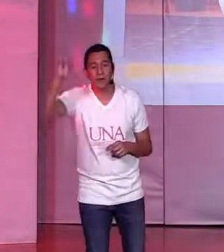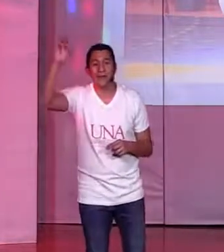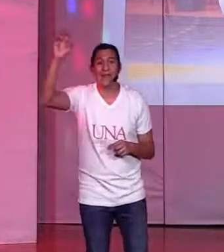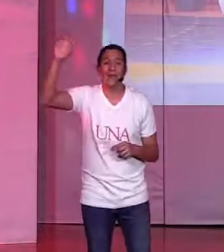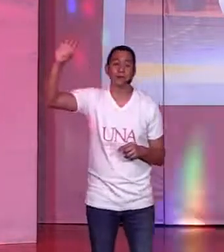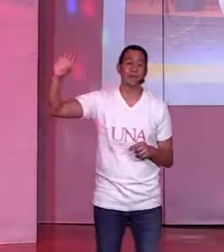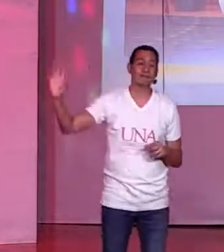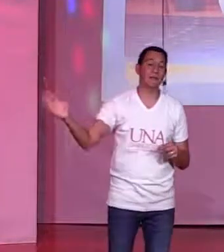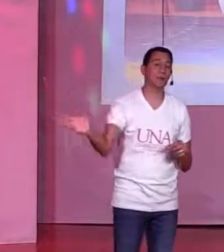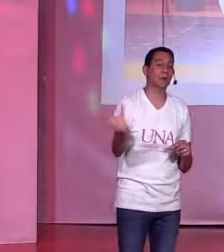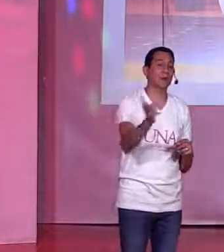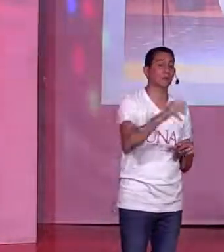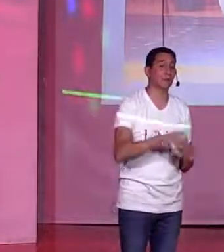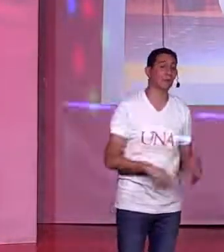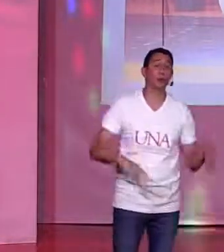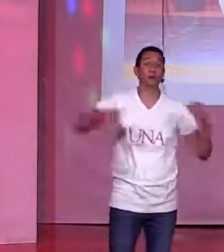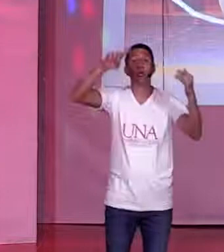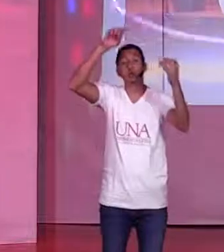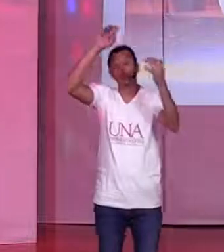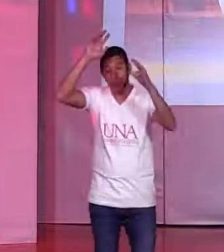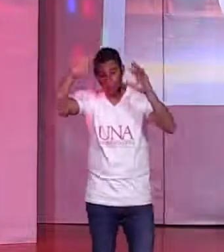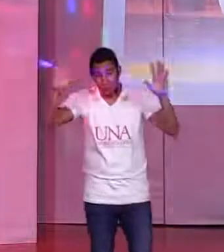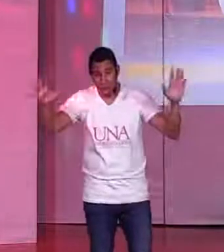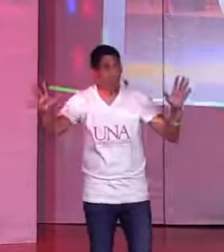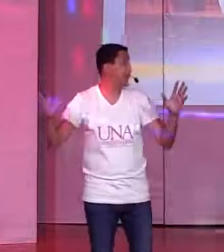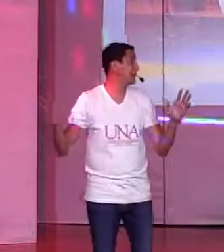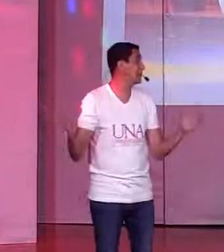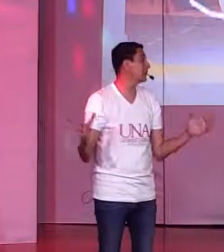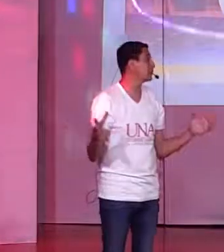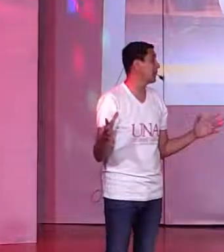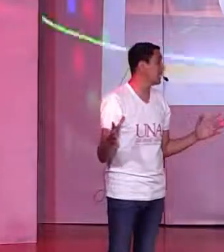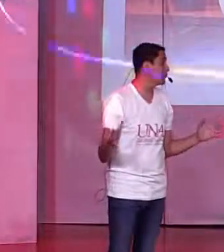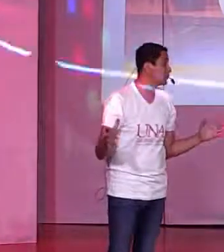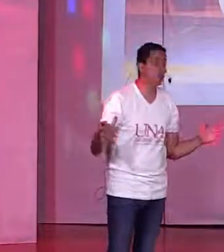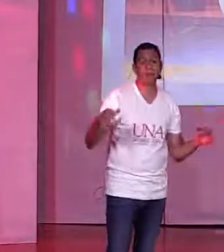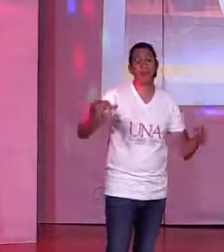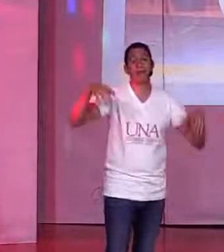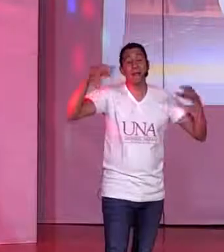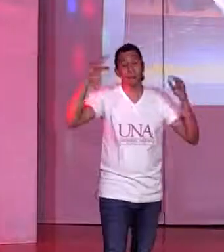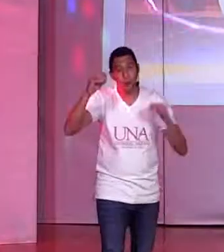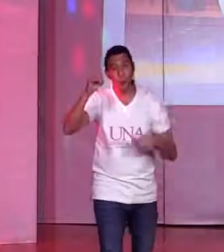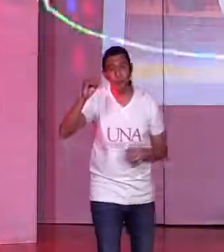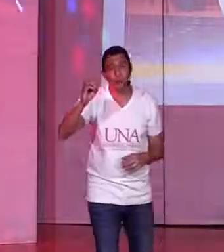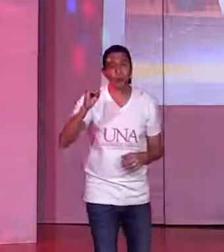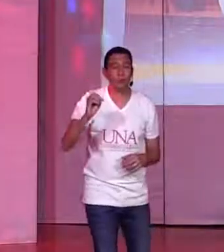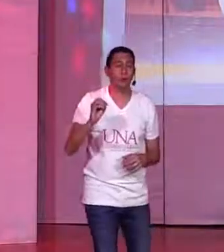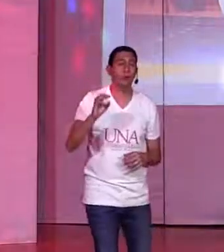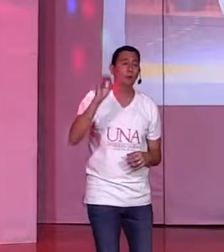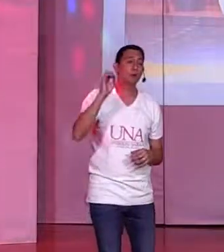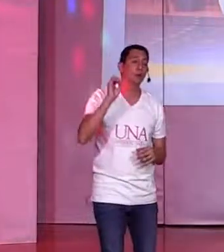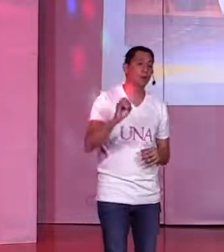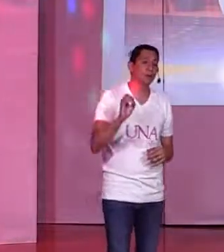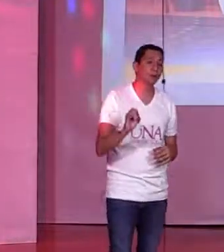www.vidaestudiantil.una.ac.cr y ahí ustedes tienen toda la información sobre los 4 departamentos que hablamos también sí. En